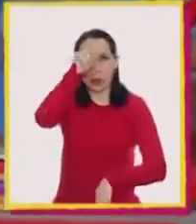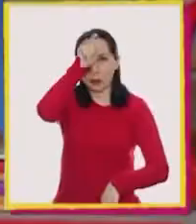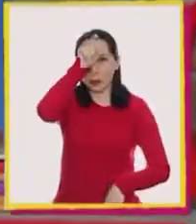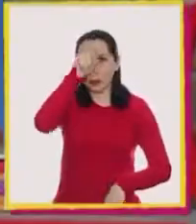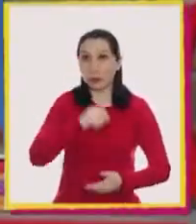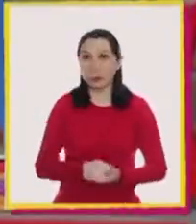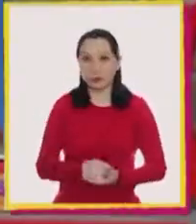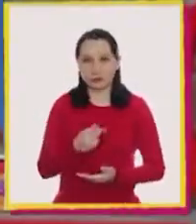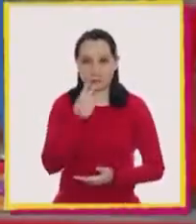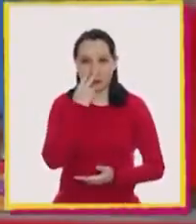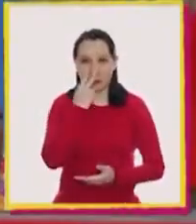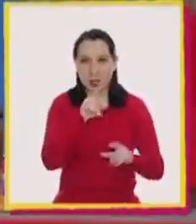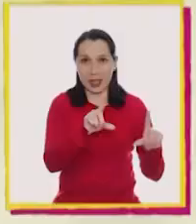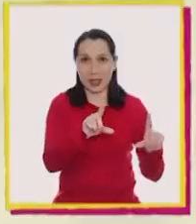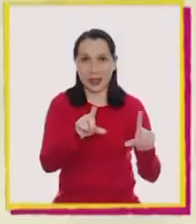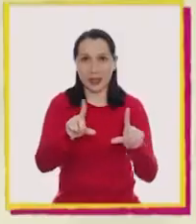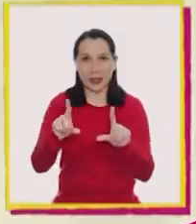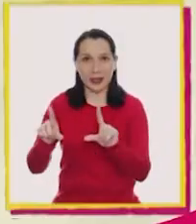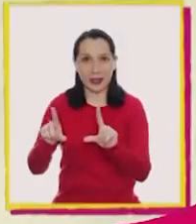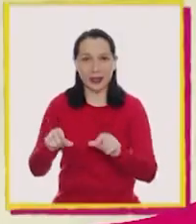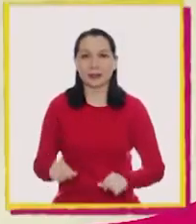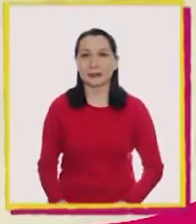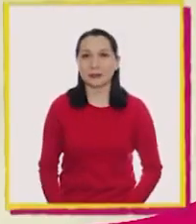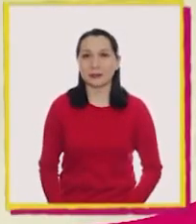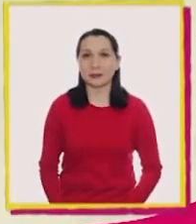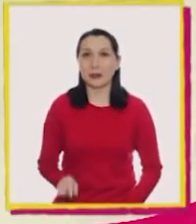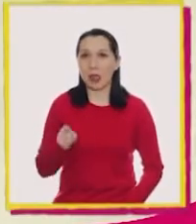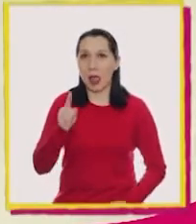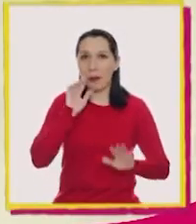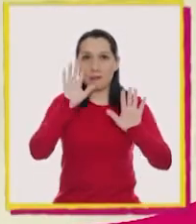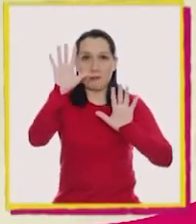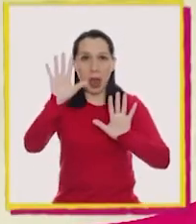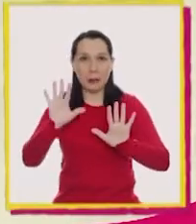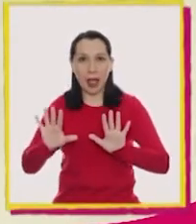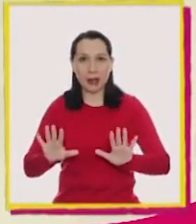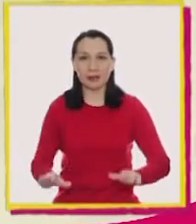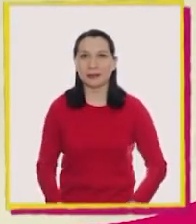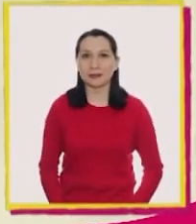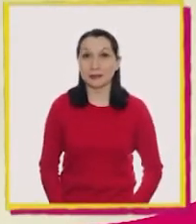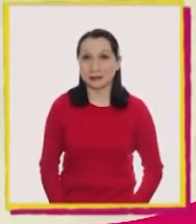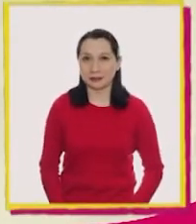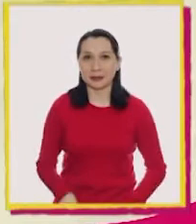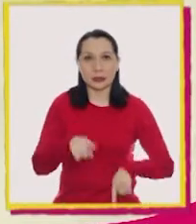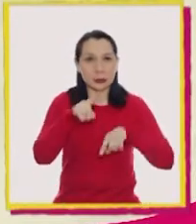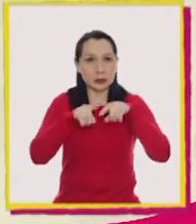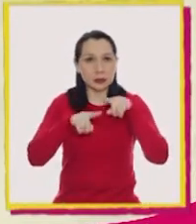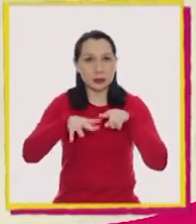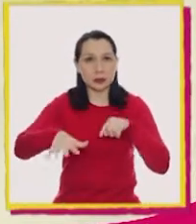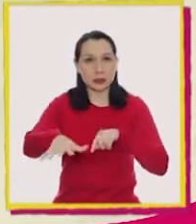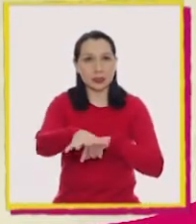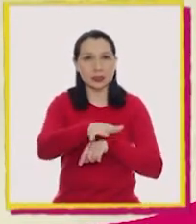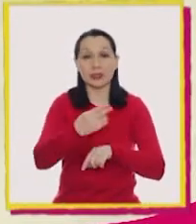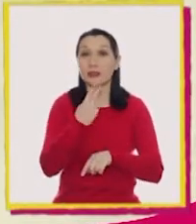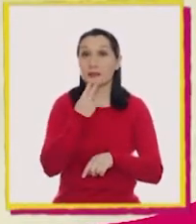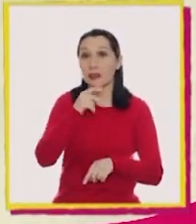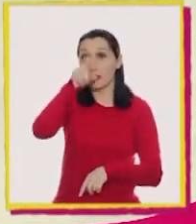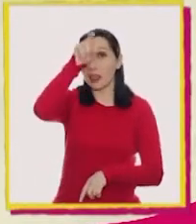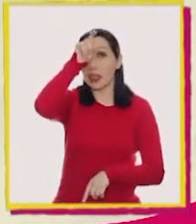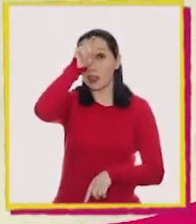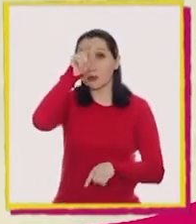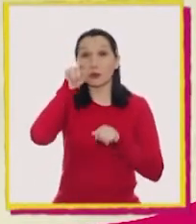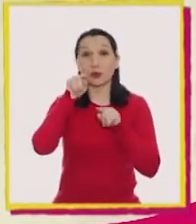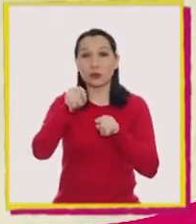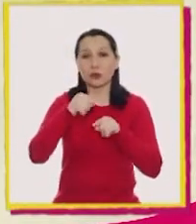Egipto? Observen en su pantalla este mapa. El territorio en el que